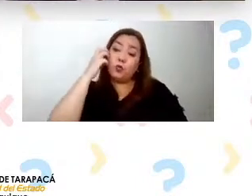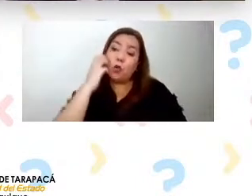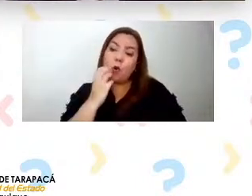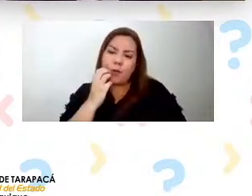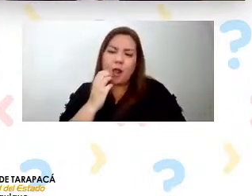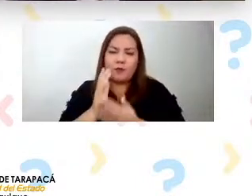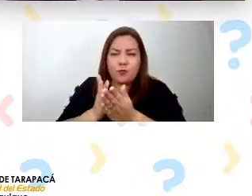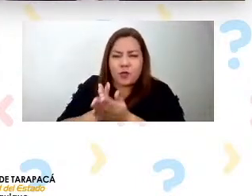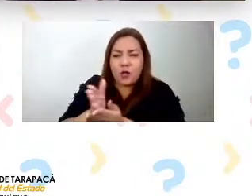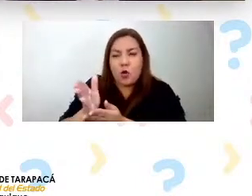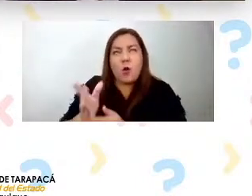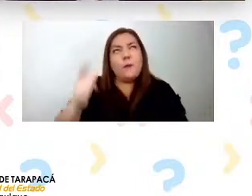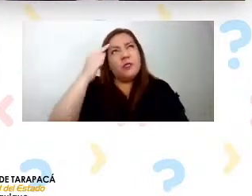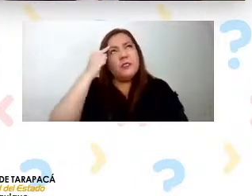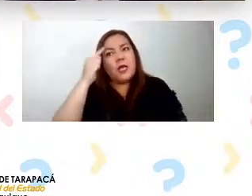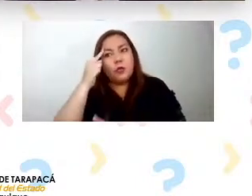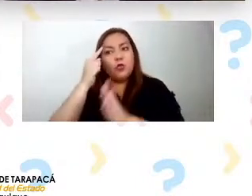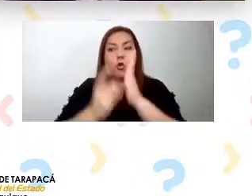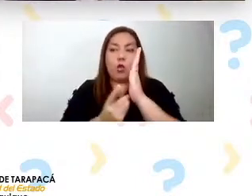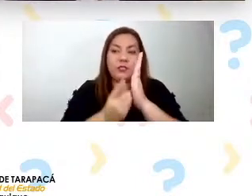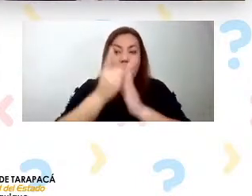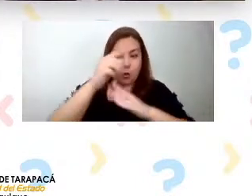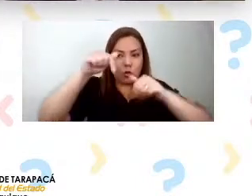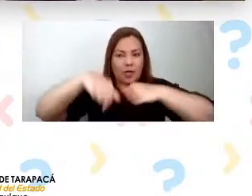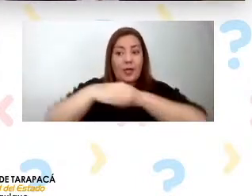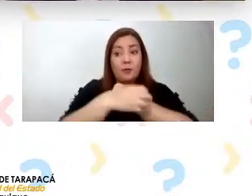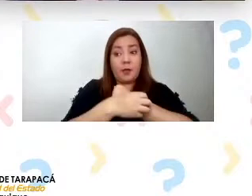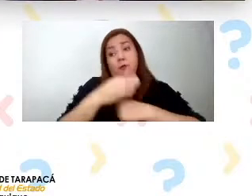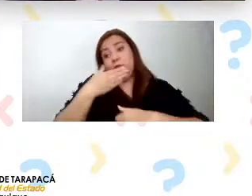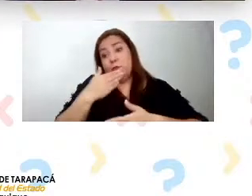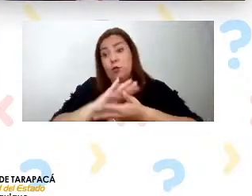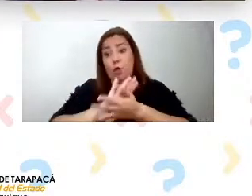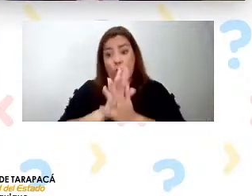de la región y con el país, genera